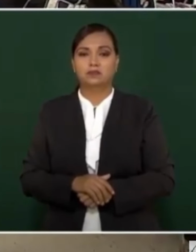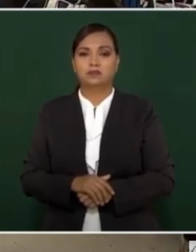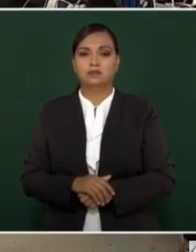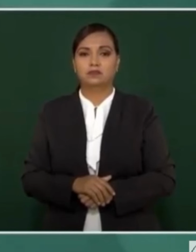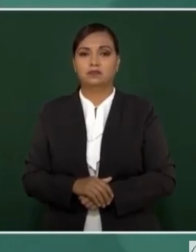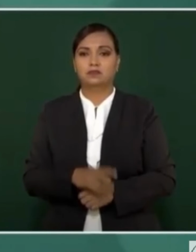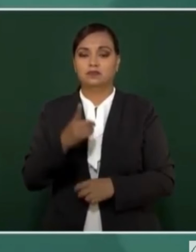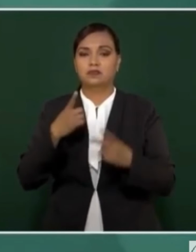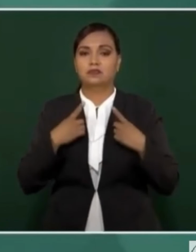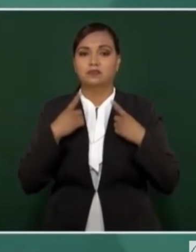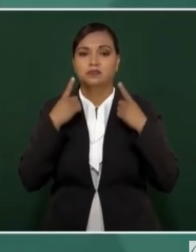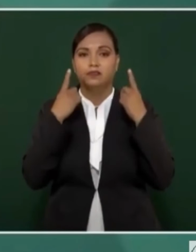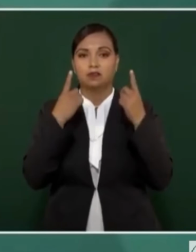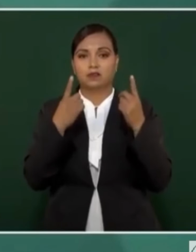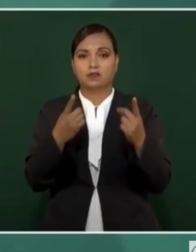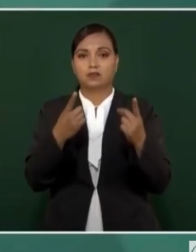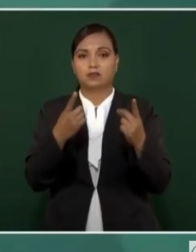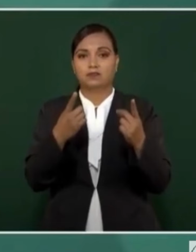se le dio